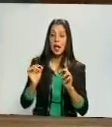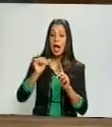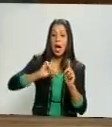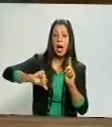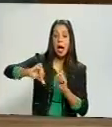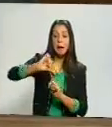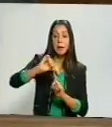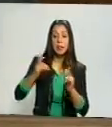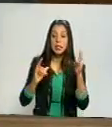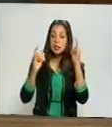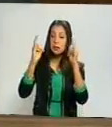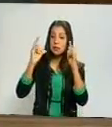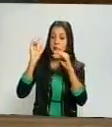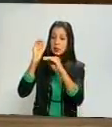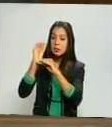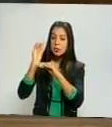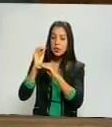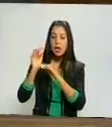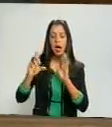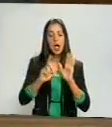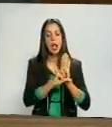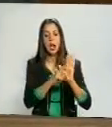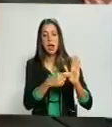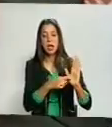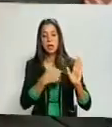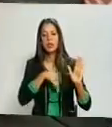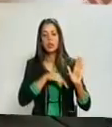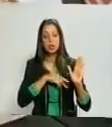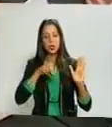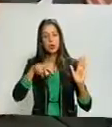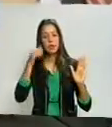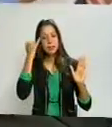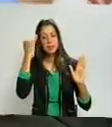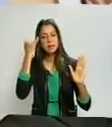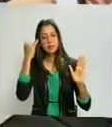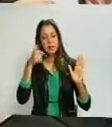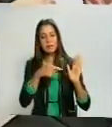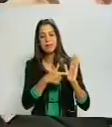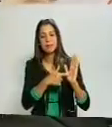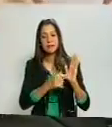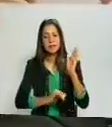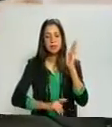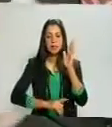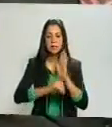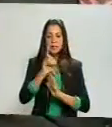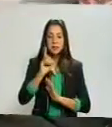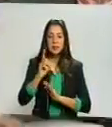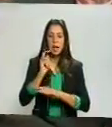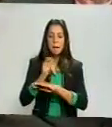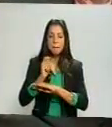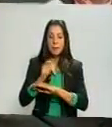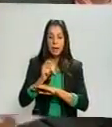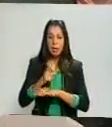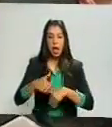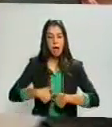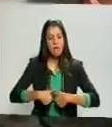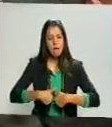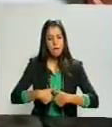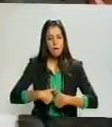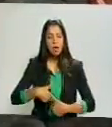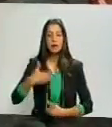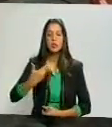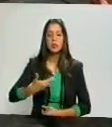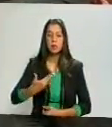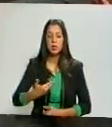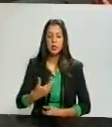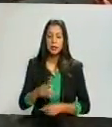Con esta ley nosotros aportamos también al desarrollo de la actividad minera con un esfuerzo bien importante